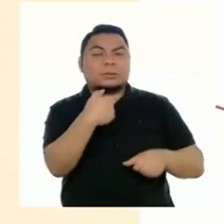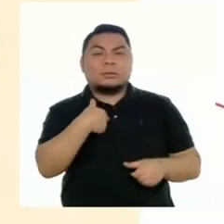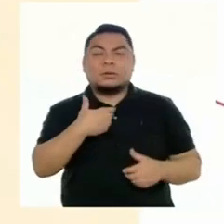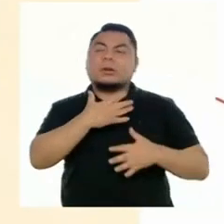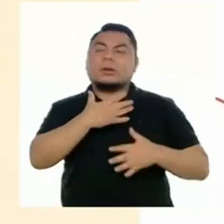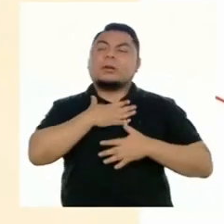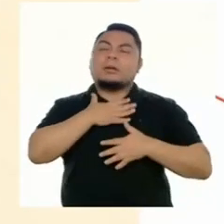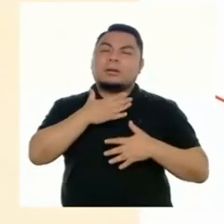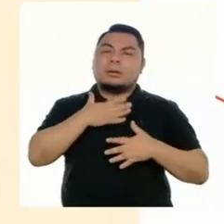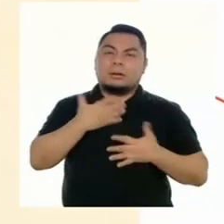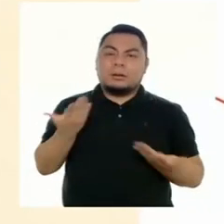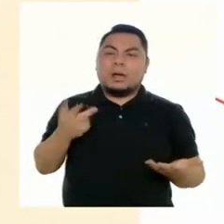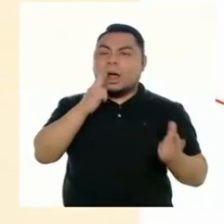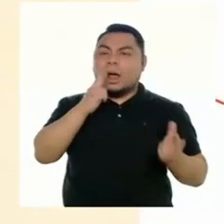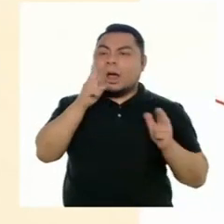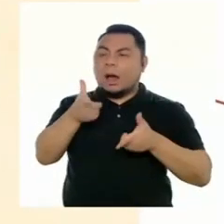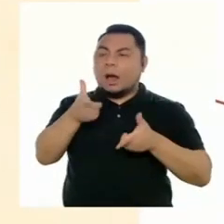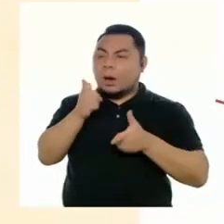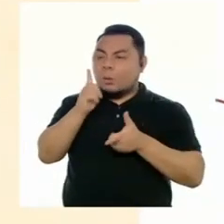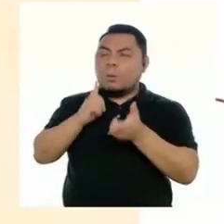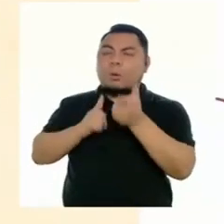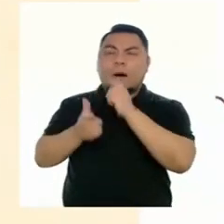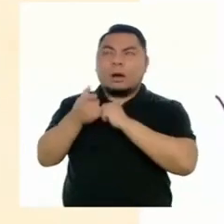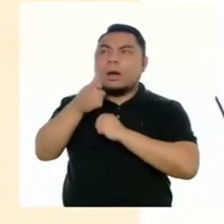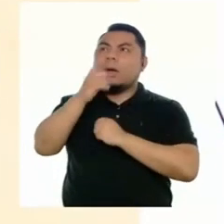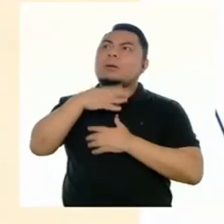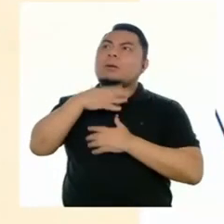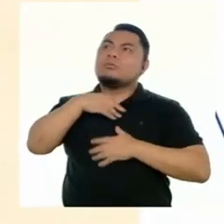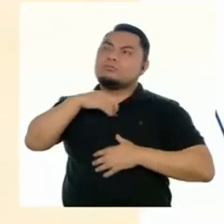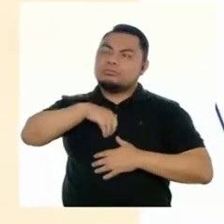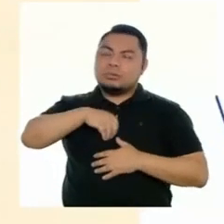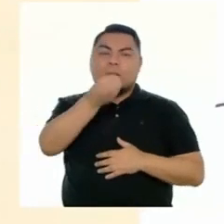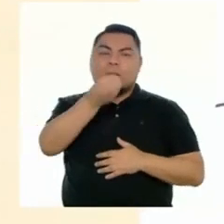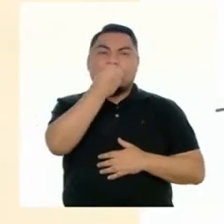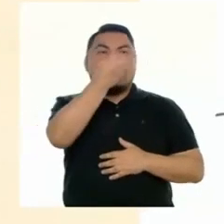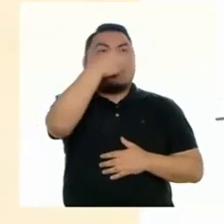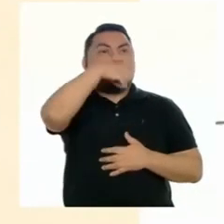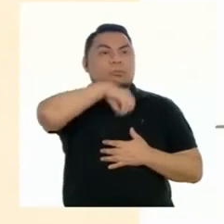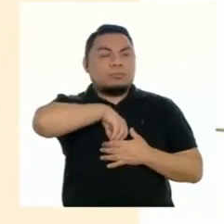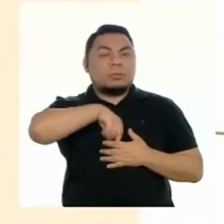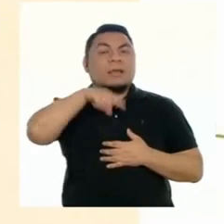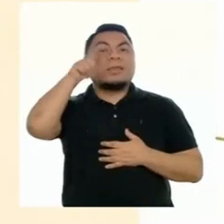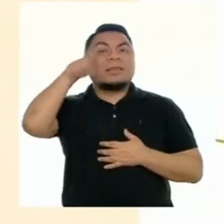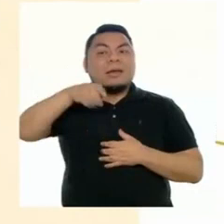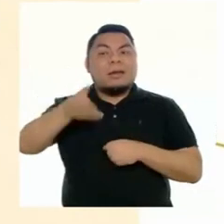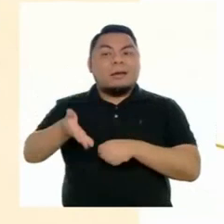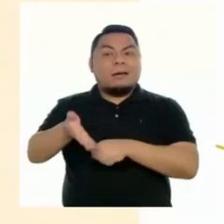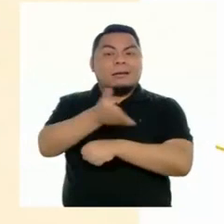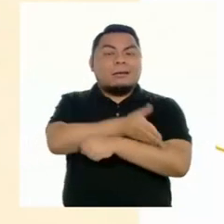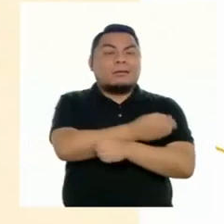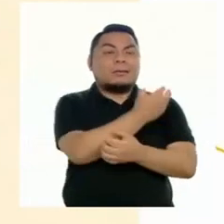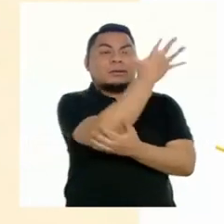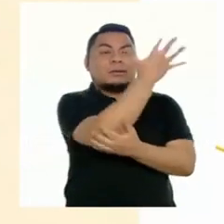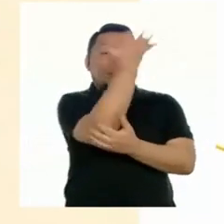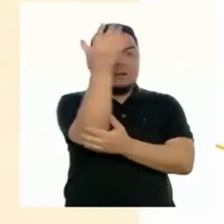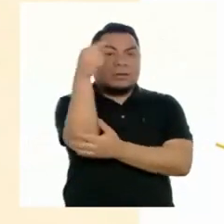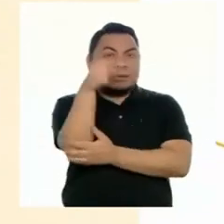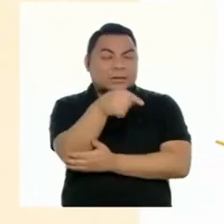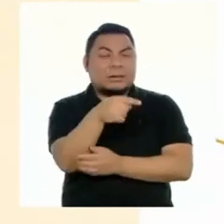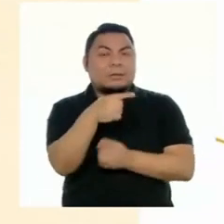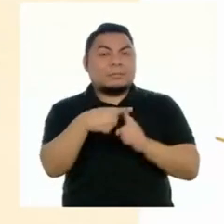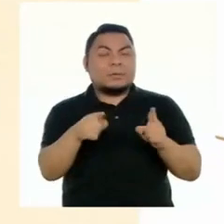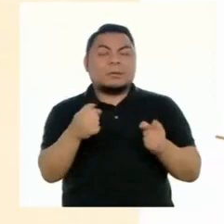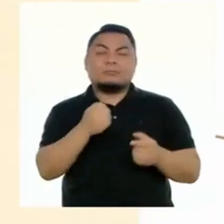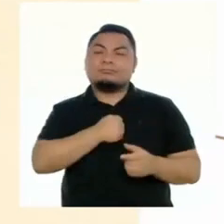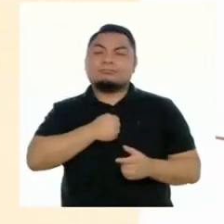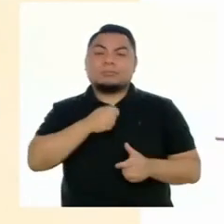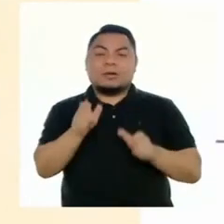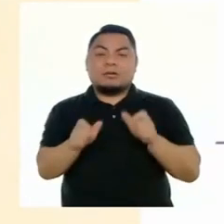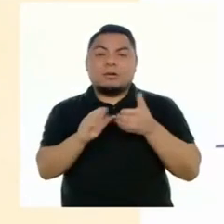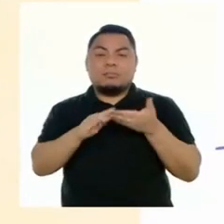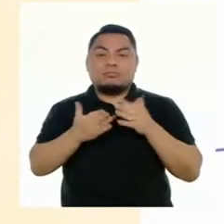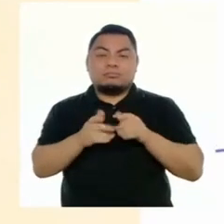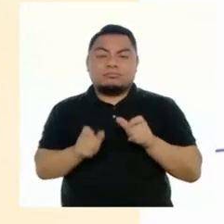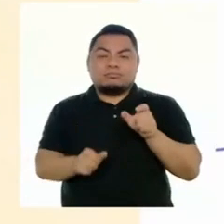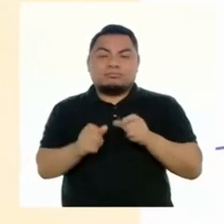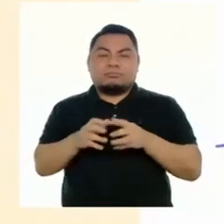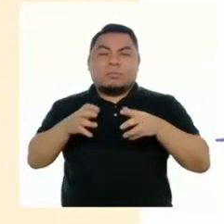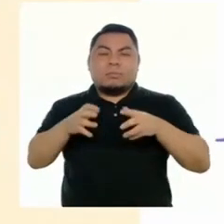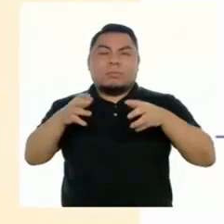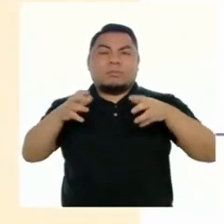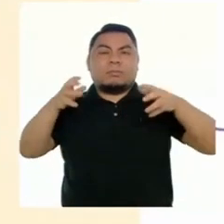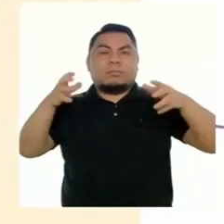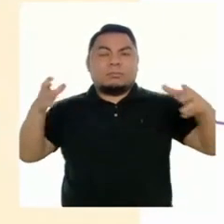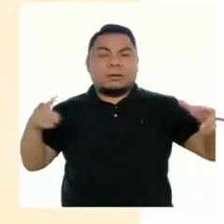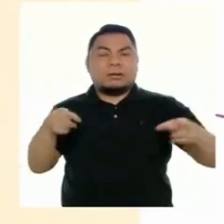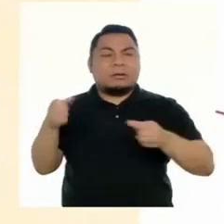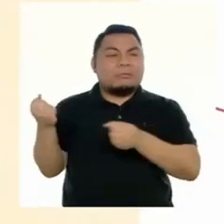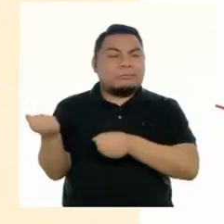que respiramos, el agua que bebemos y los alimentos que ingerimos necesitan de la biodiversidad, pero lamentablemente el aumento de la población, así como el uso de